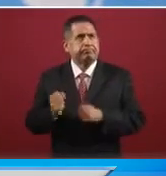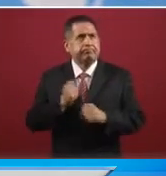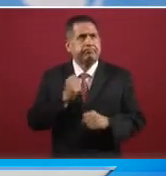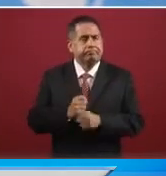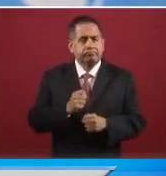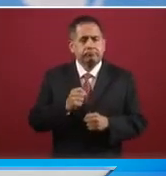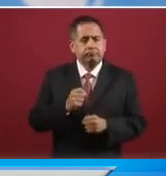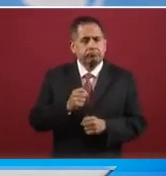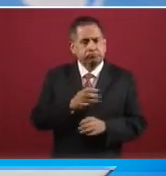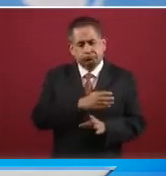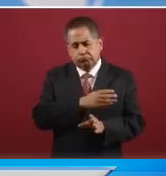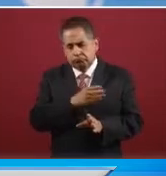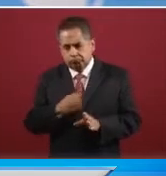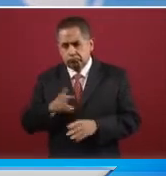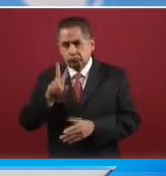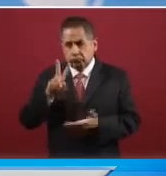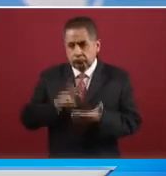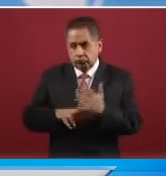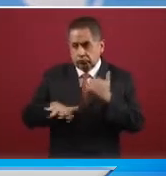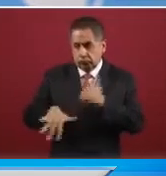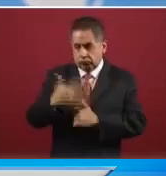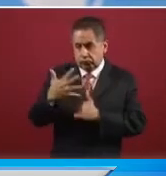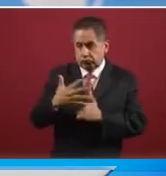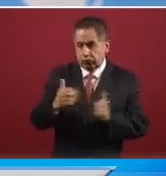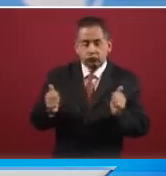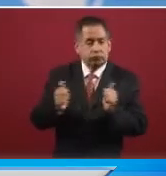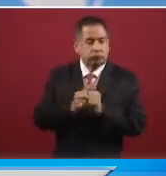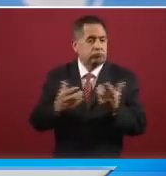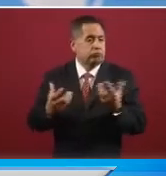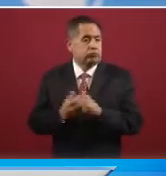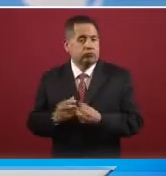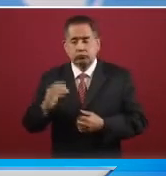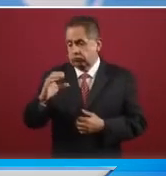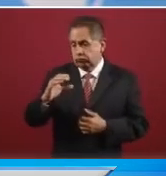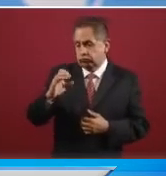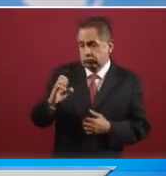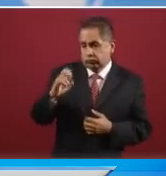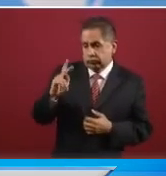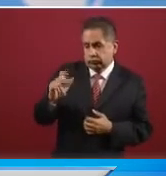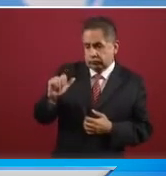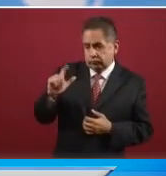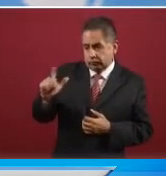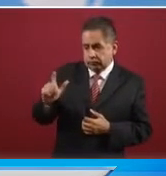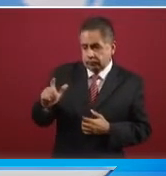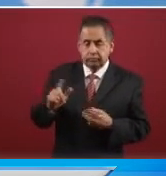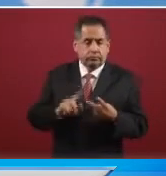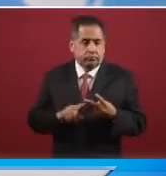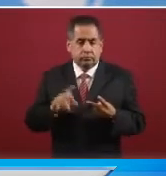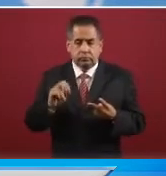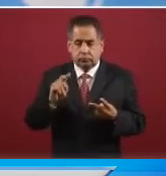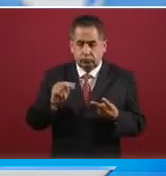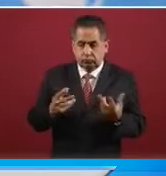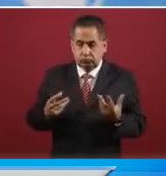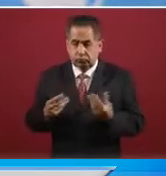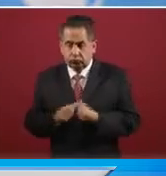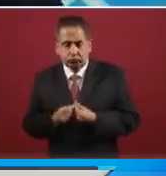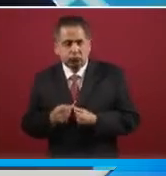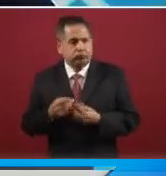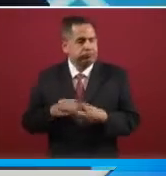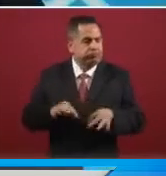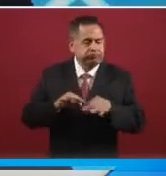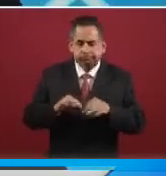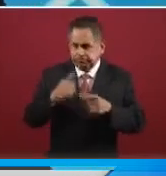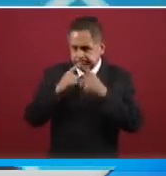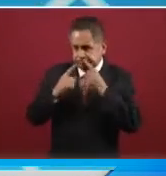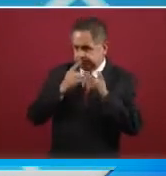regional de la CEPAL informó que los retos son la pobreza, la desigualdad y la violencia en nuestra región. En el periodo 2012-2015, 30